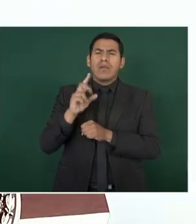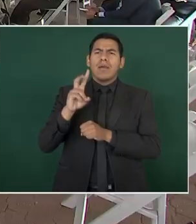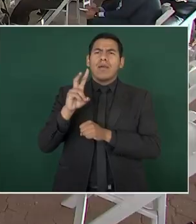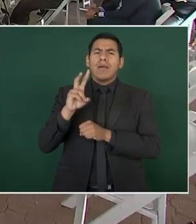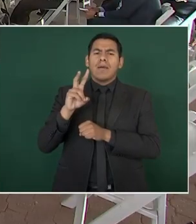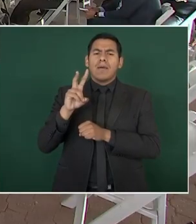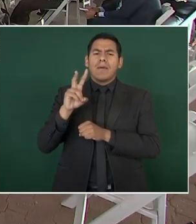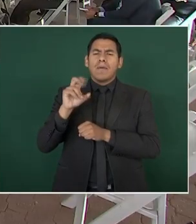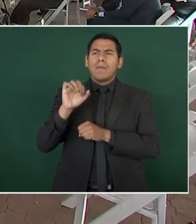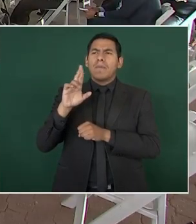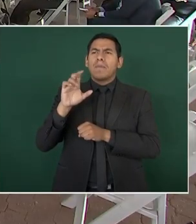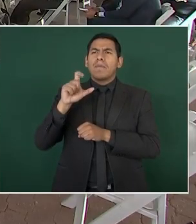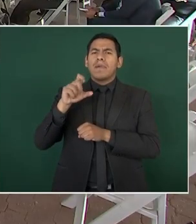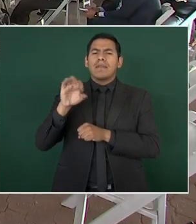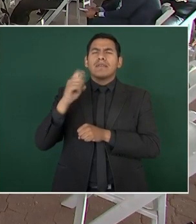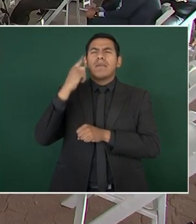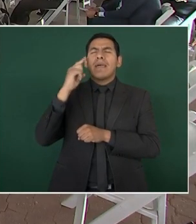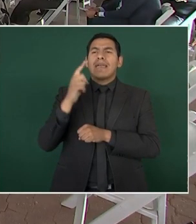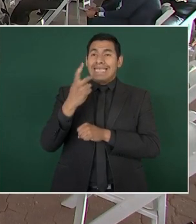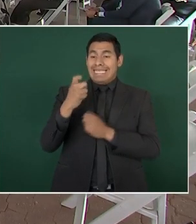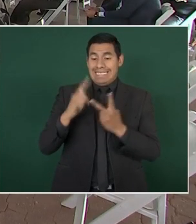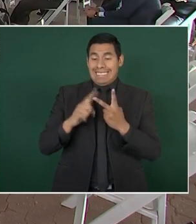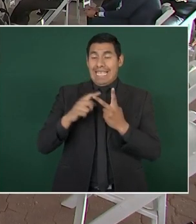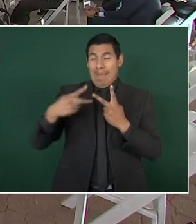y lo entrevistamos, ¿no?